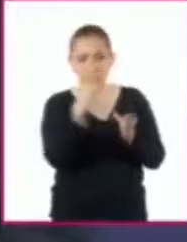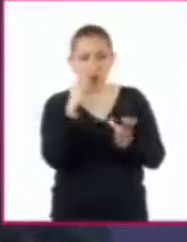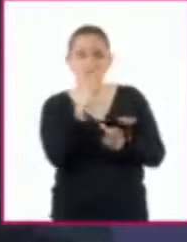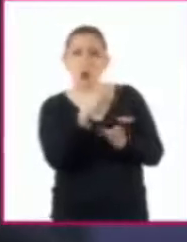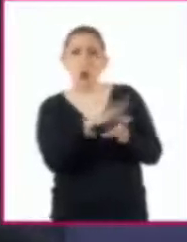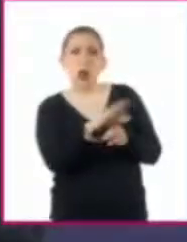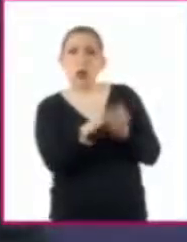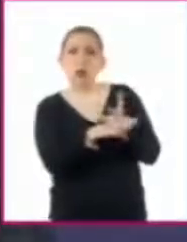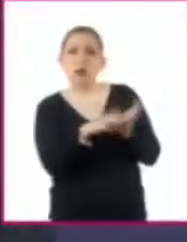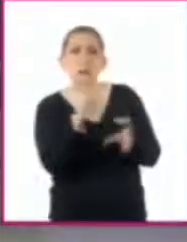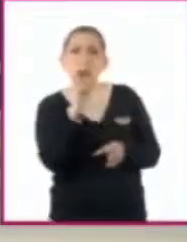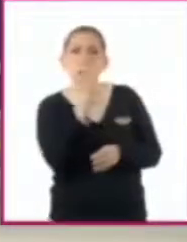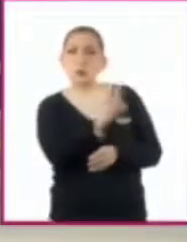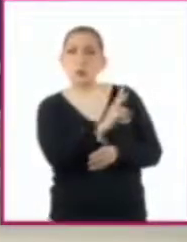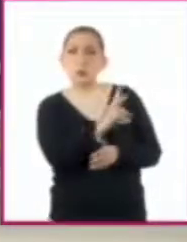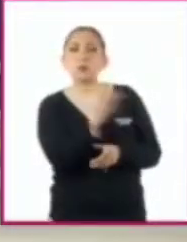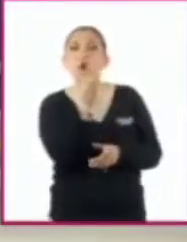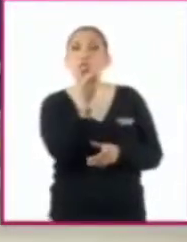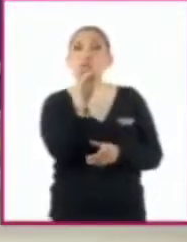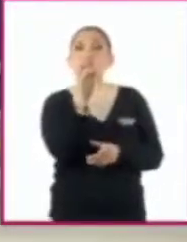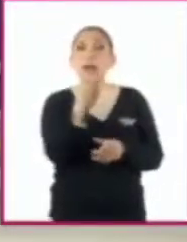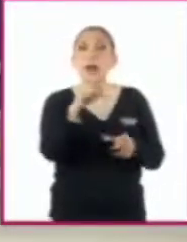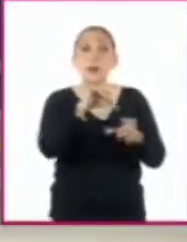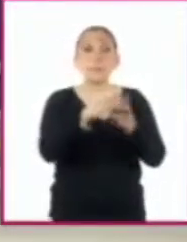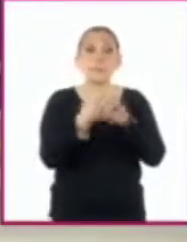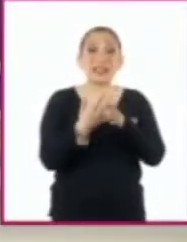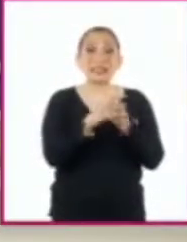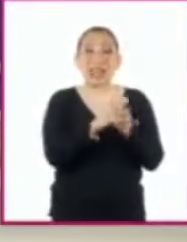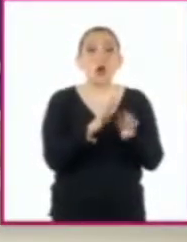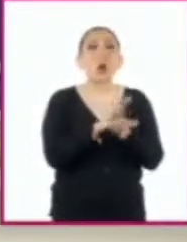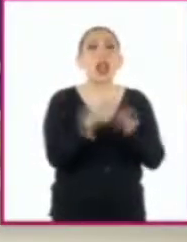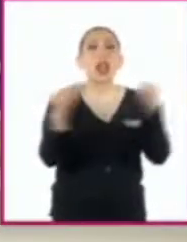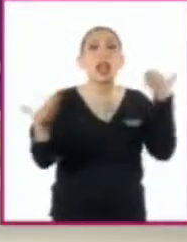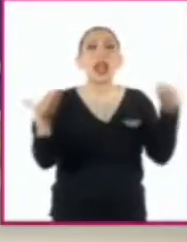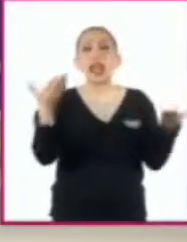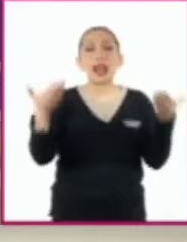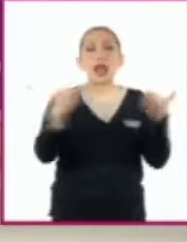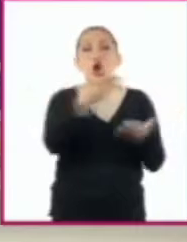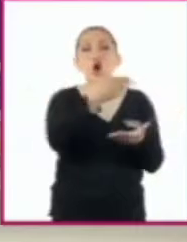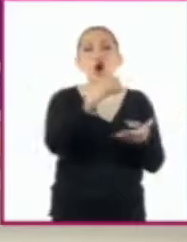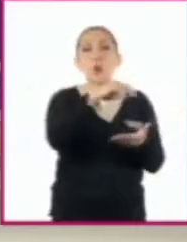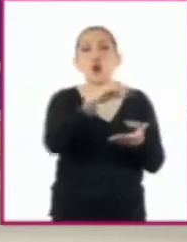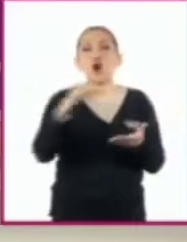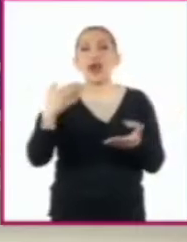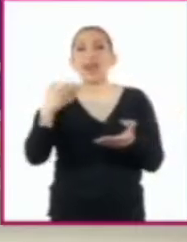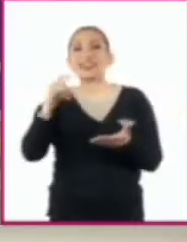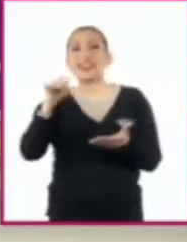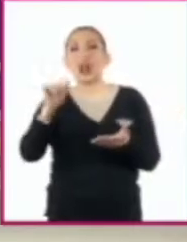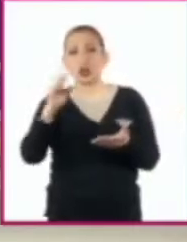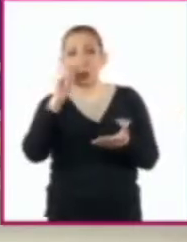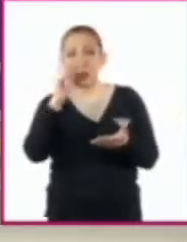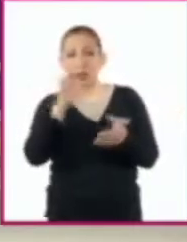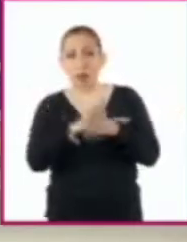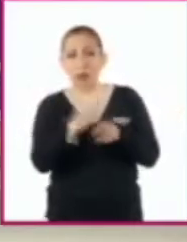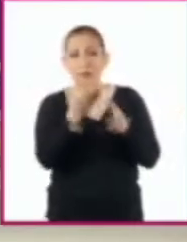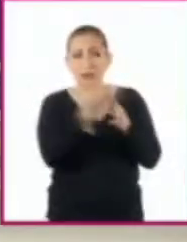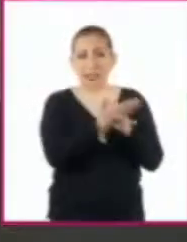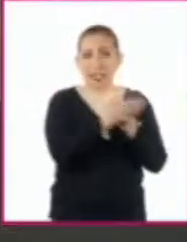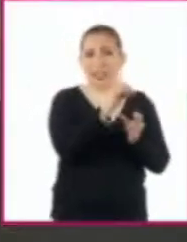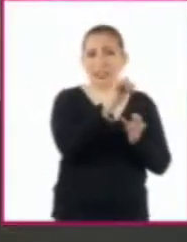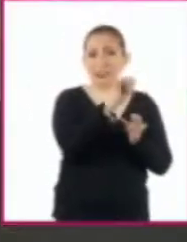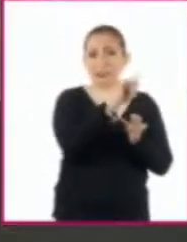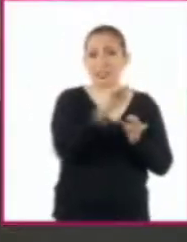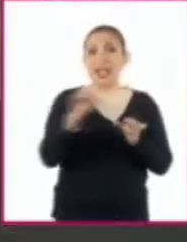observan? Por lo tanto, ¿es una mezcla de qué tipo? ¿Reconocen cuál es la fase dispersa y cuál es la